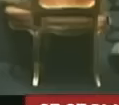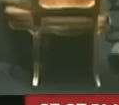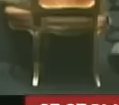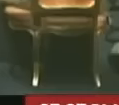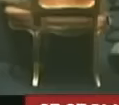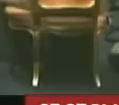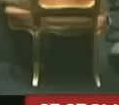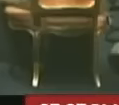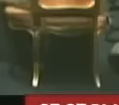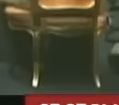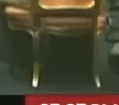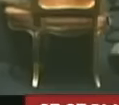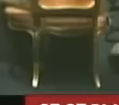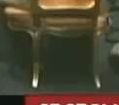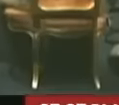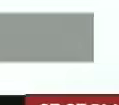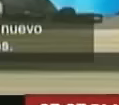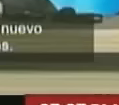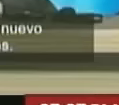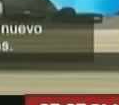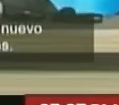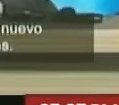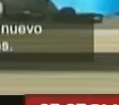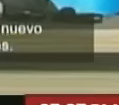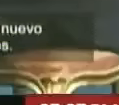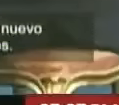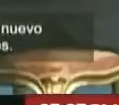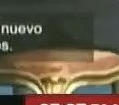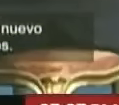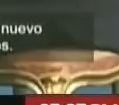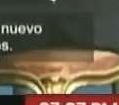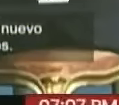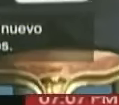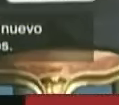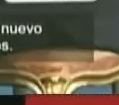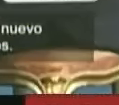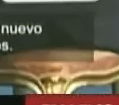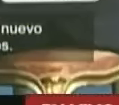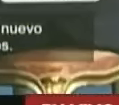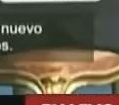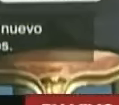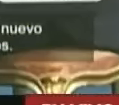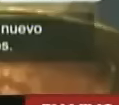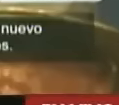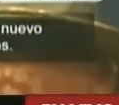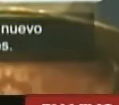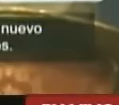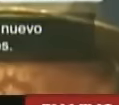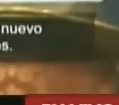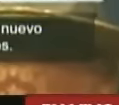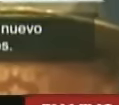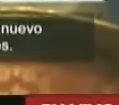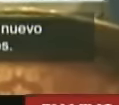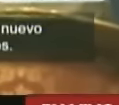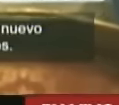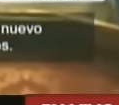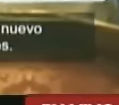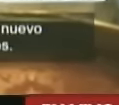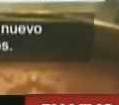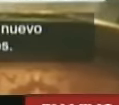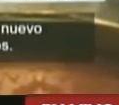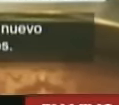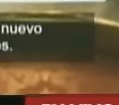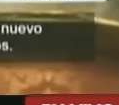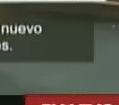un país en esa gran misión, en esa gran tarea. Hoy más que nunca creemos en un mundo diferente y ese mundo nuevo y diferente